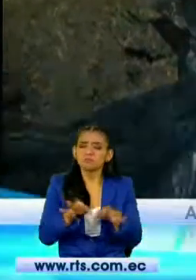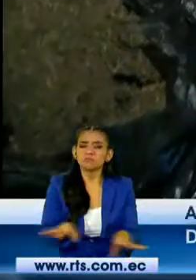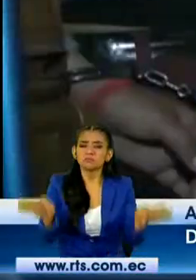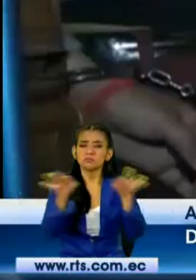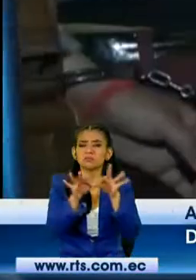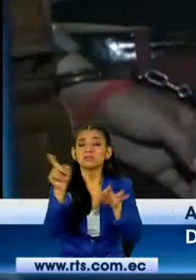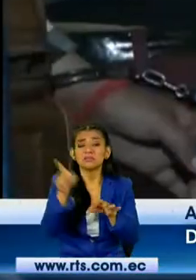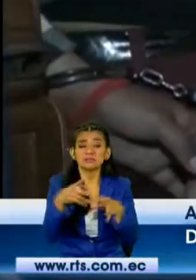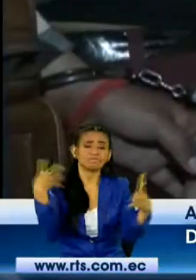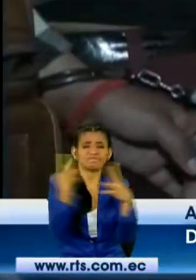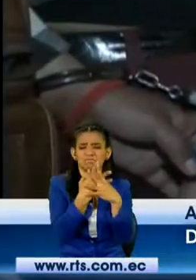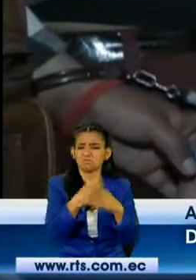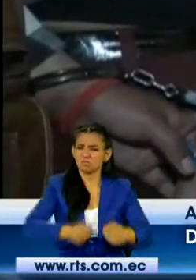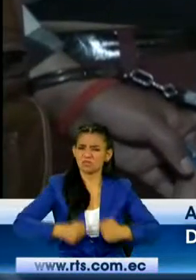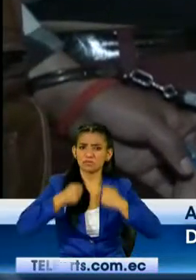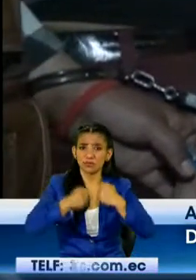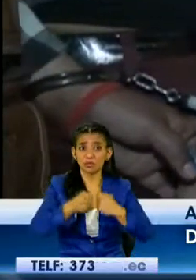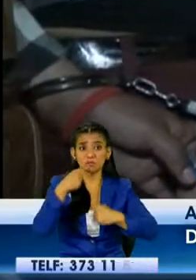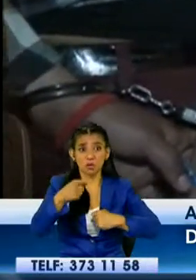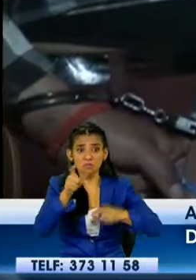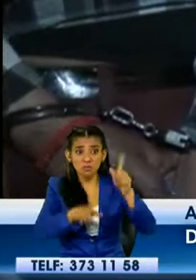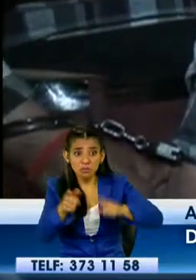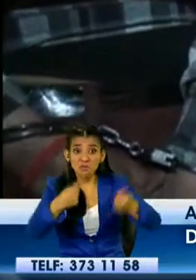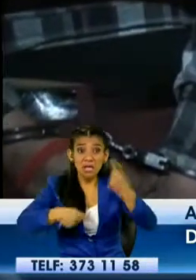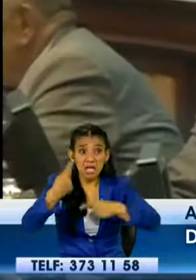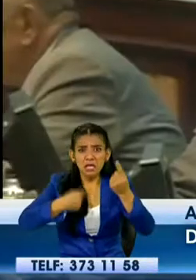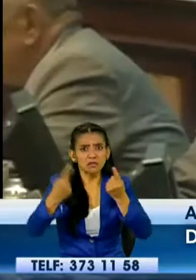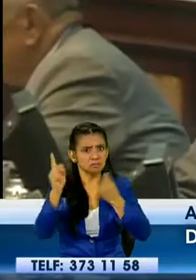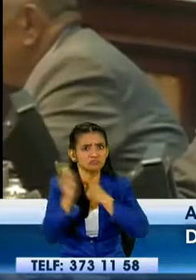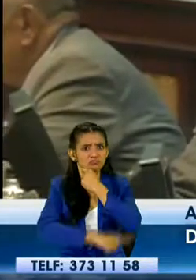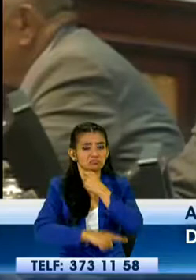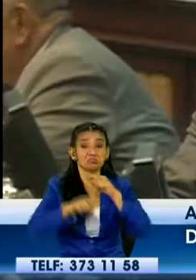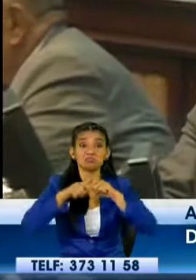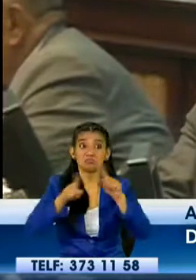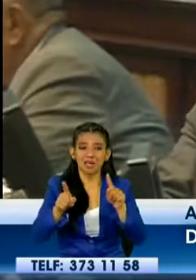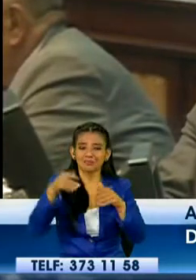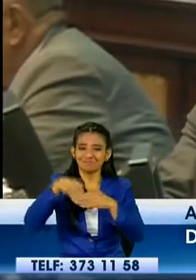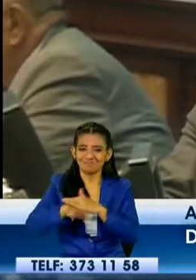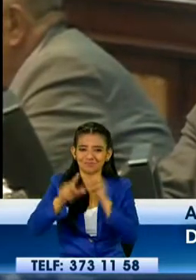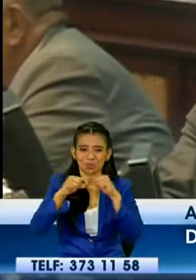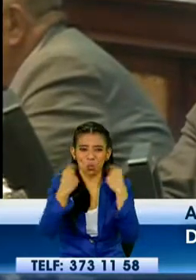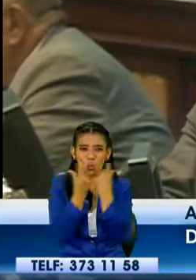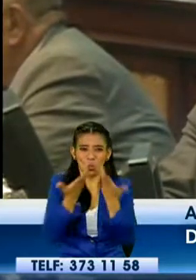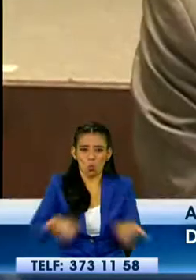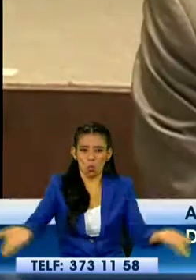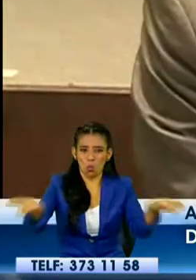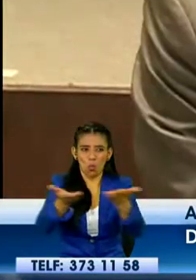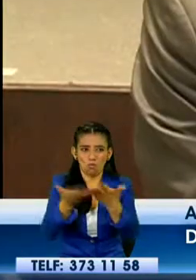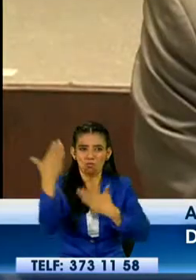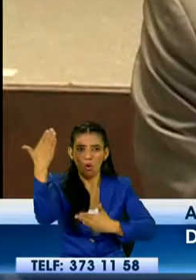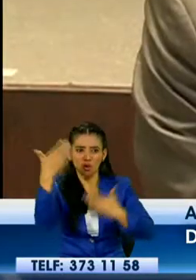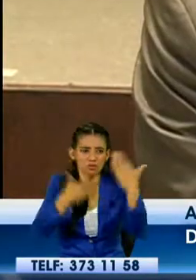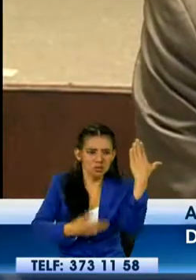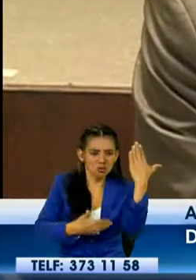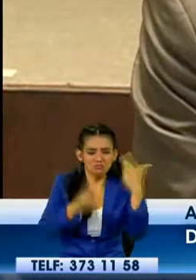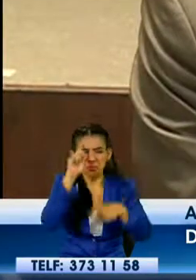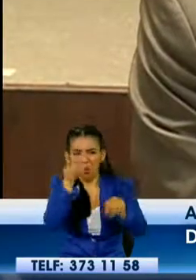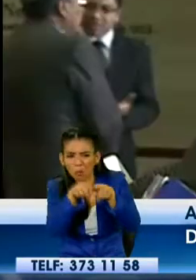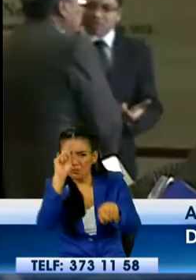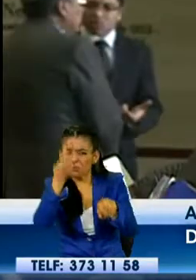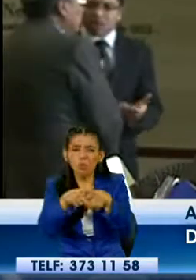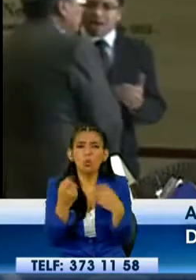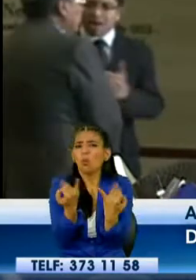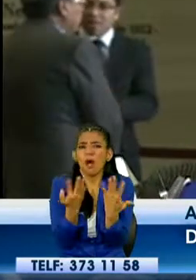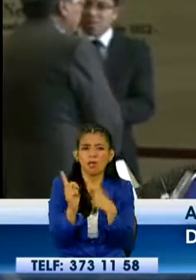implementar penas más duras para combatir a los microtraficantes, pero dentro de la bancada no existía acuerdo en cuanto al tiempo de la pena.